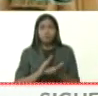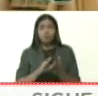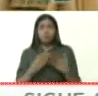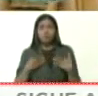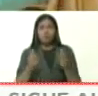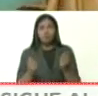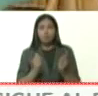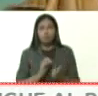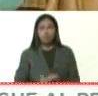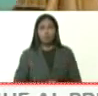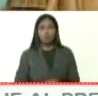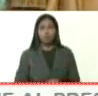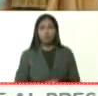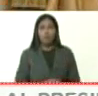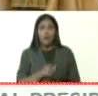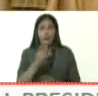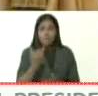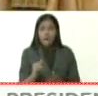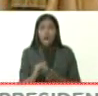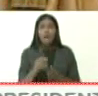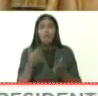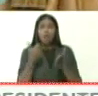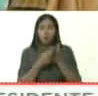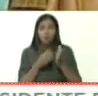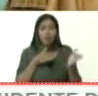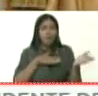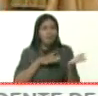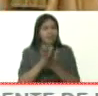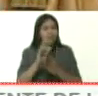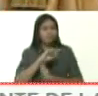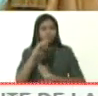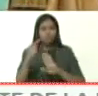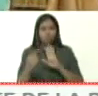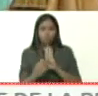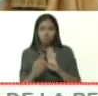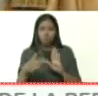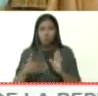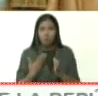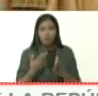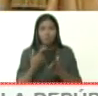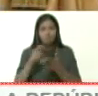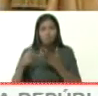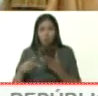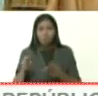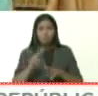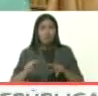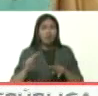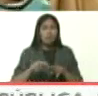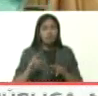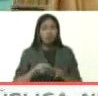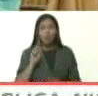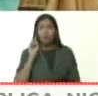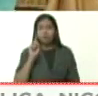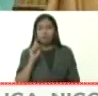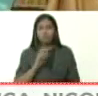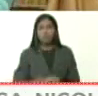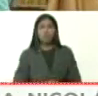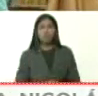salud y ahí estará la vacuna gratuita para cualquier niño o niña que lo necesite.